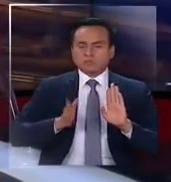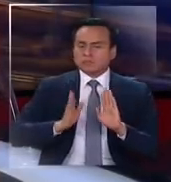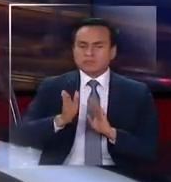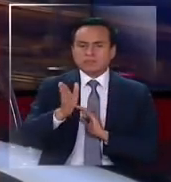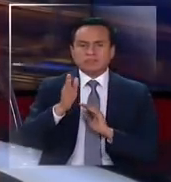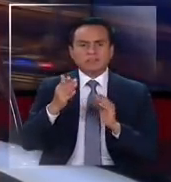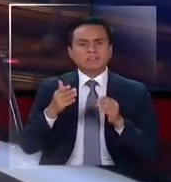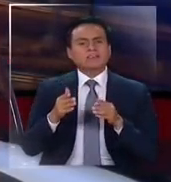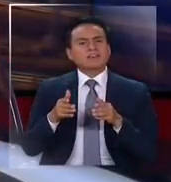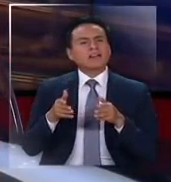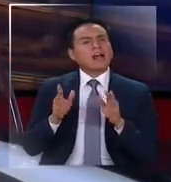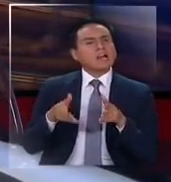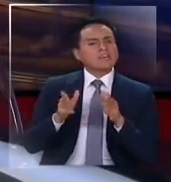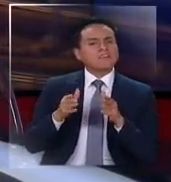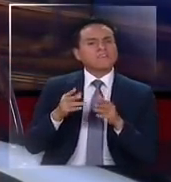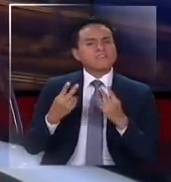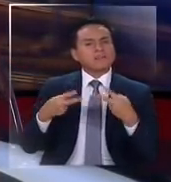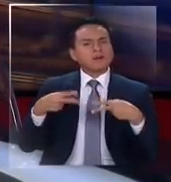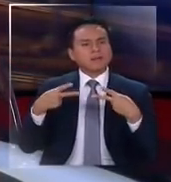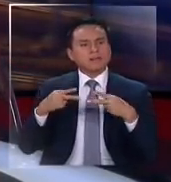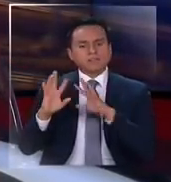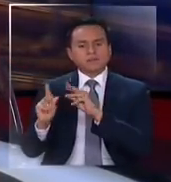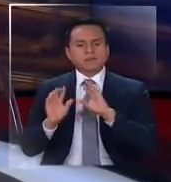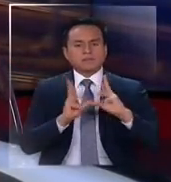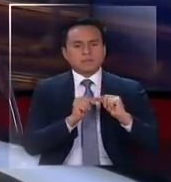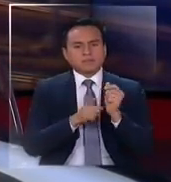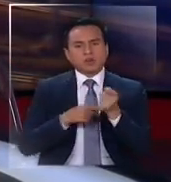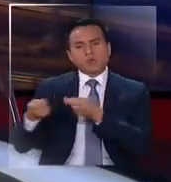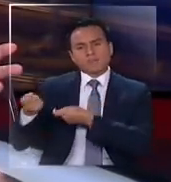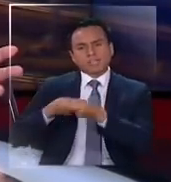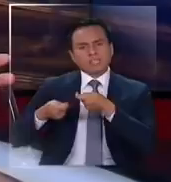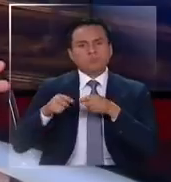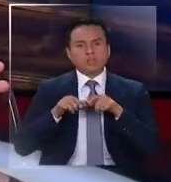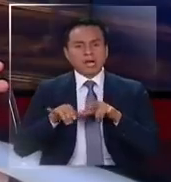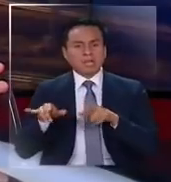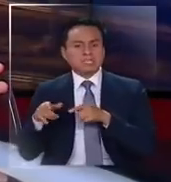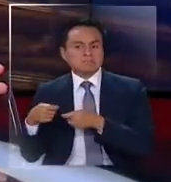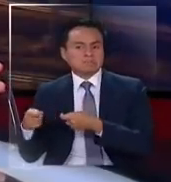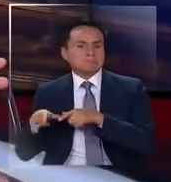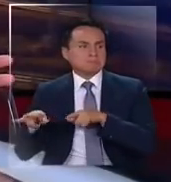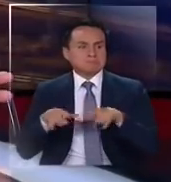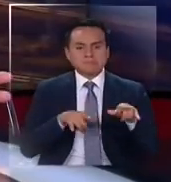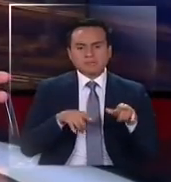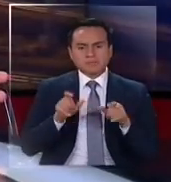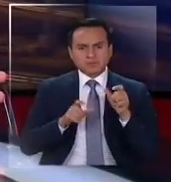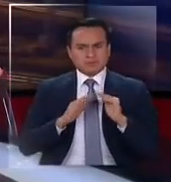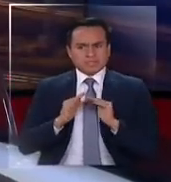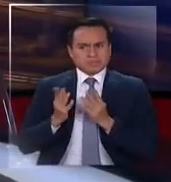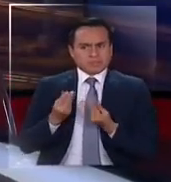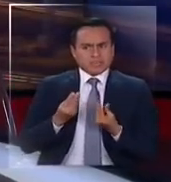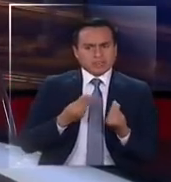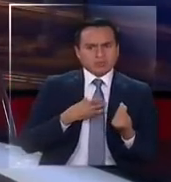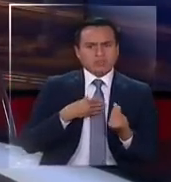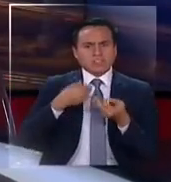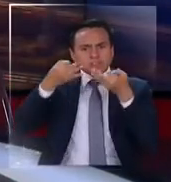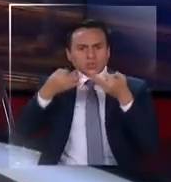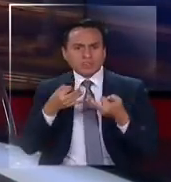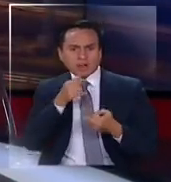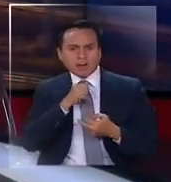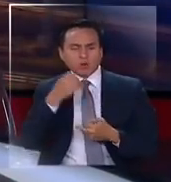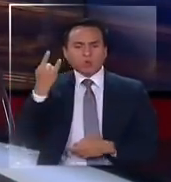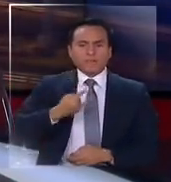registran en las calles de Viña del Mar entre 2 familias de comerciantes ambulantes. Y los vecinos evidentemente tienen miedo y están pidiendo medidas de